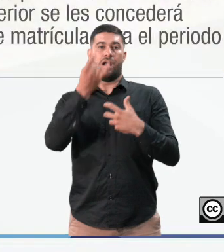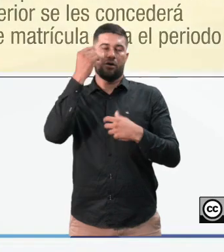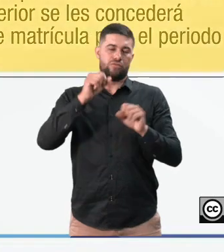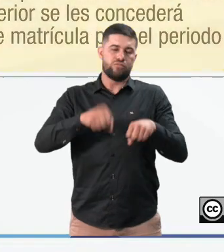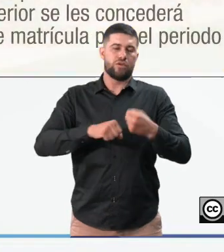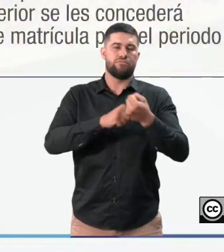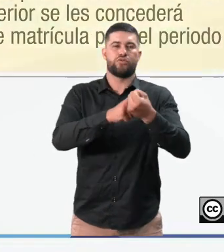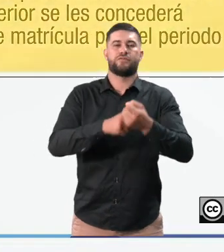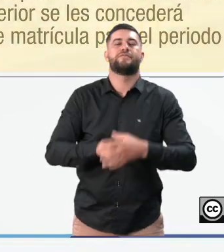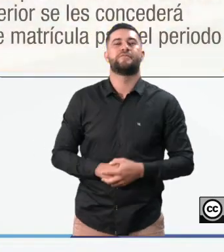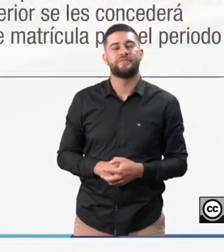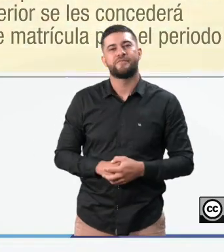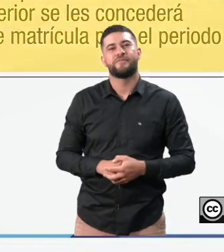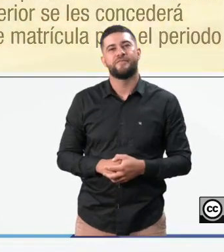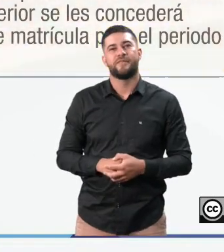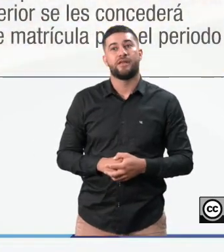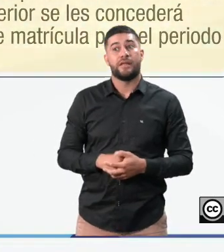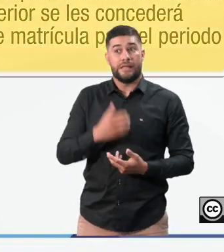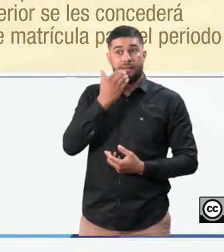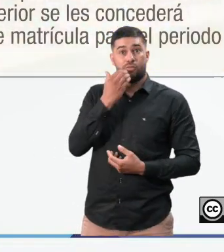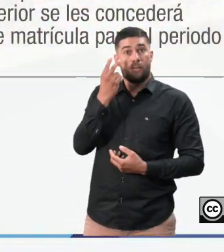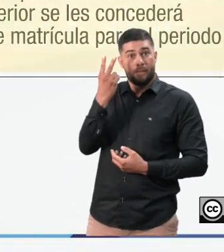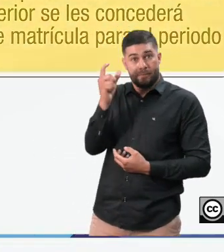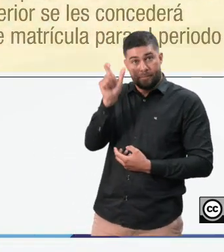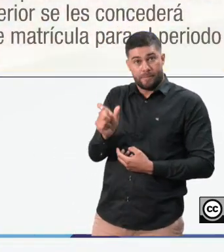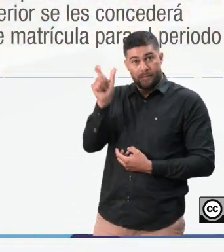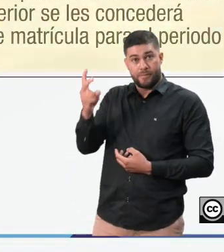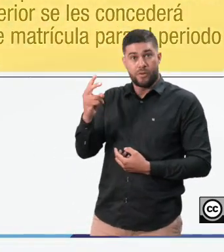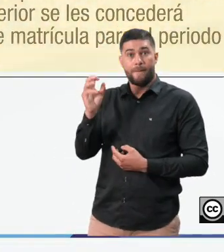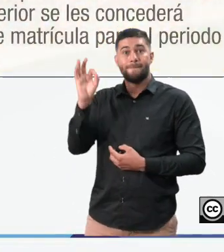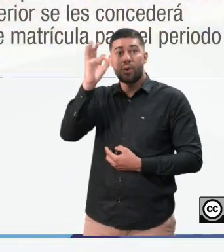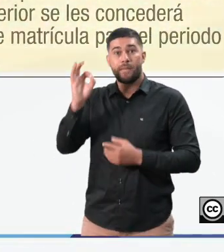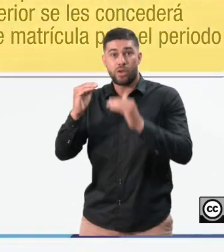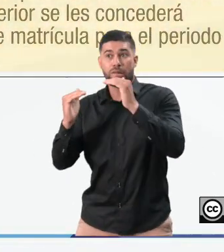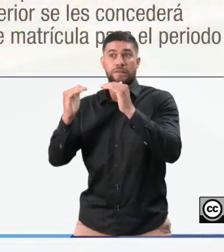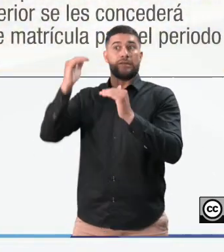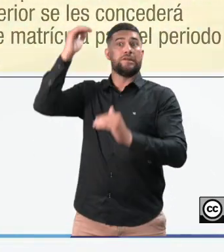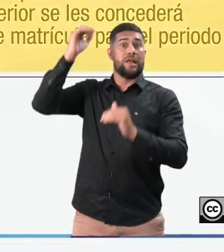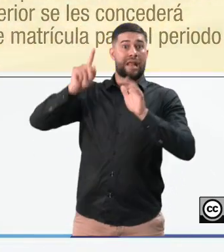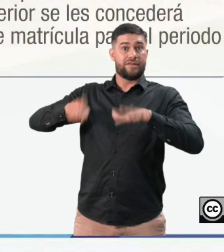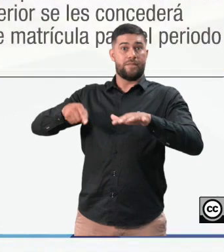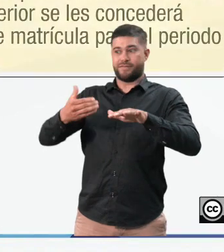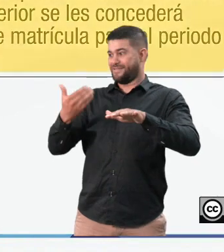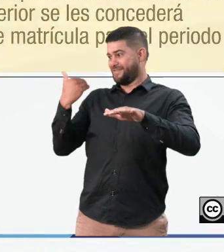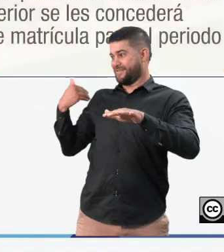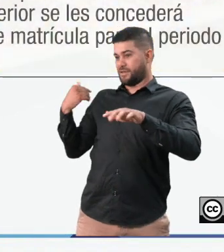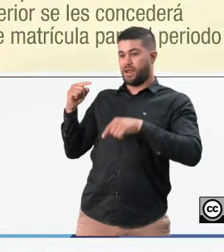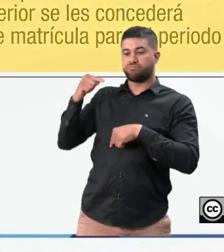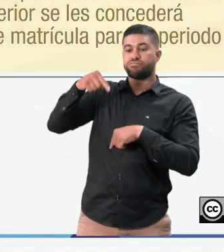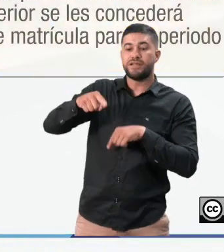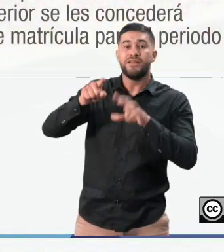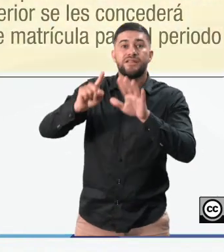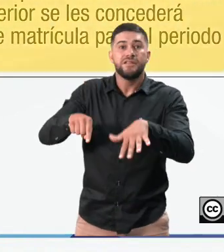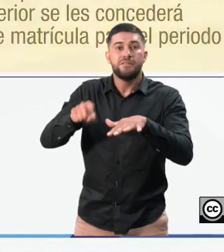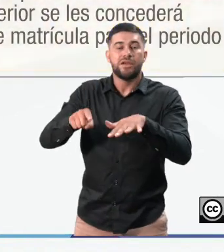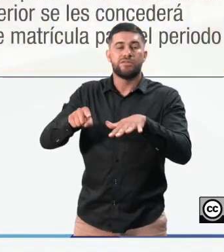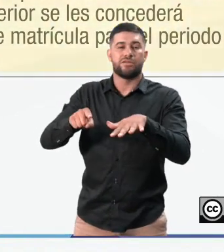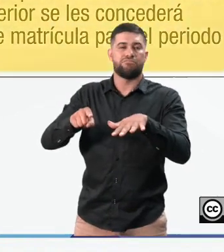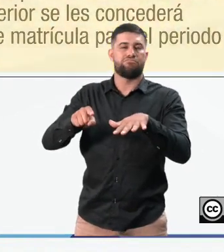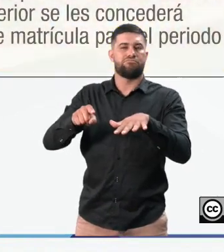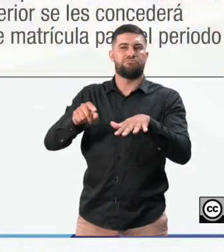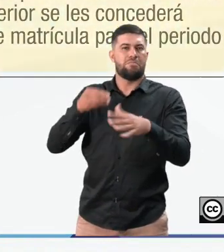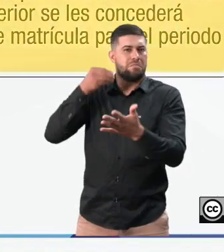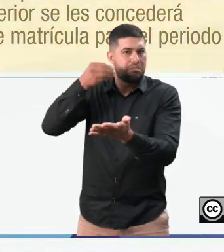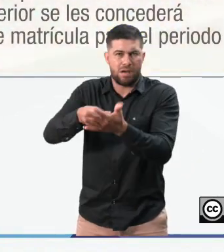los dos estudiantes que obtengan los promedios más altos en el semestre inmediatamente anterior, se les concede la exoneración del pago